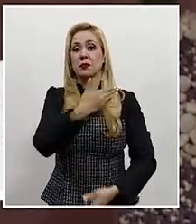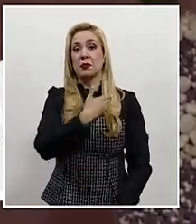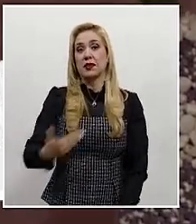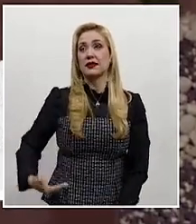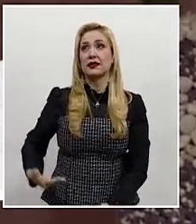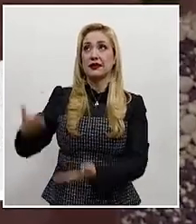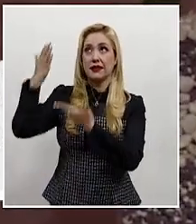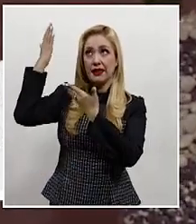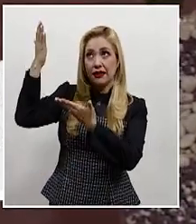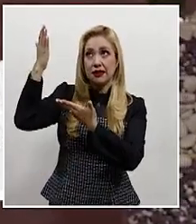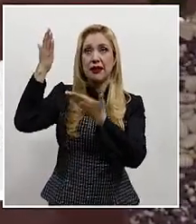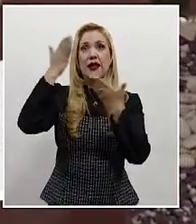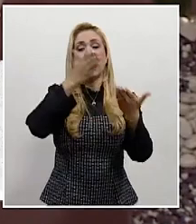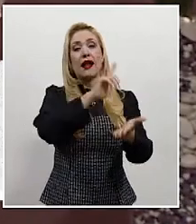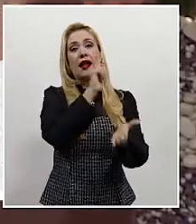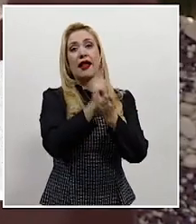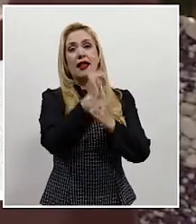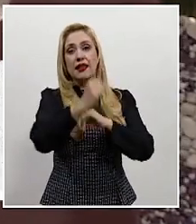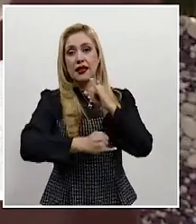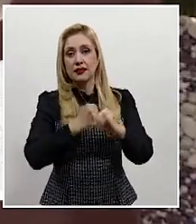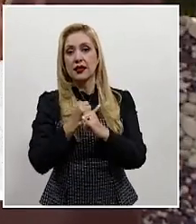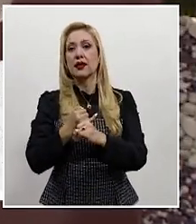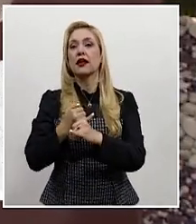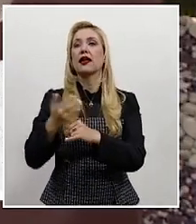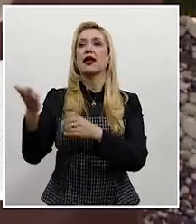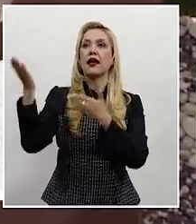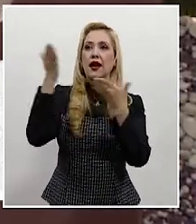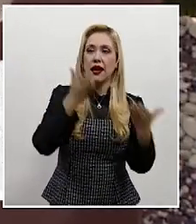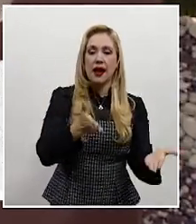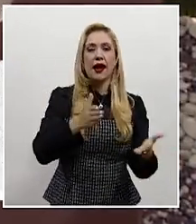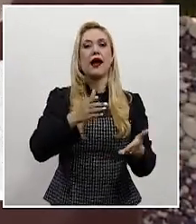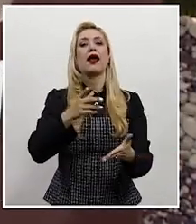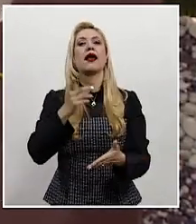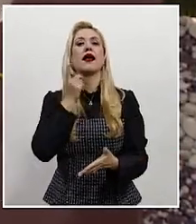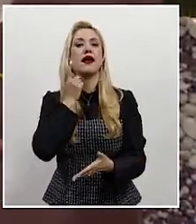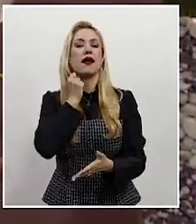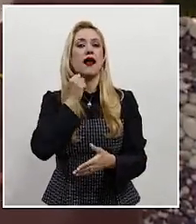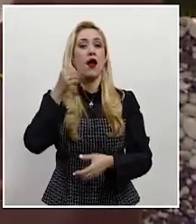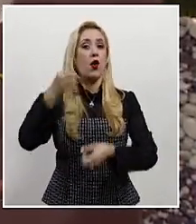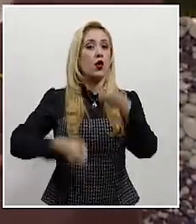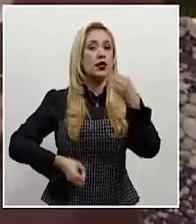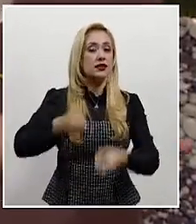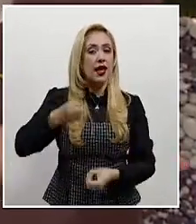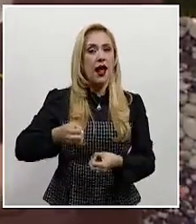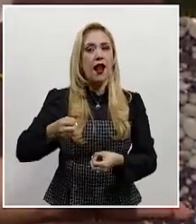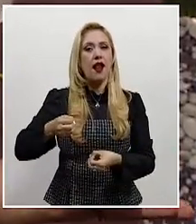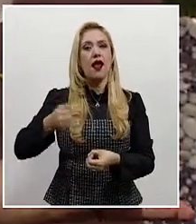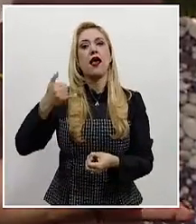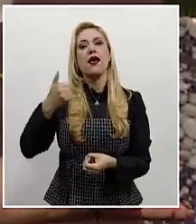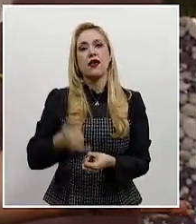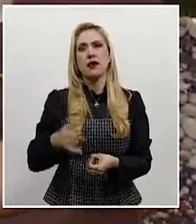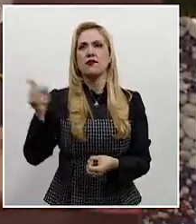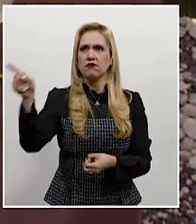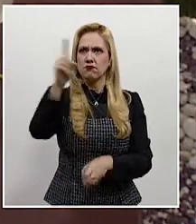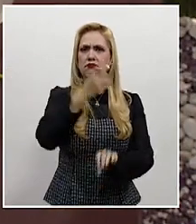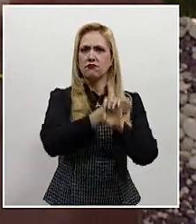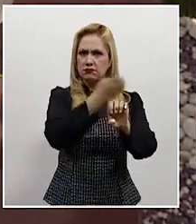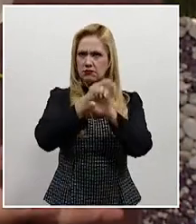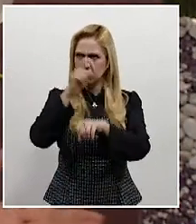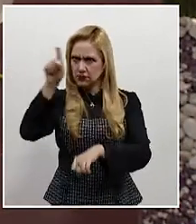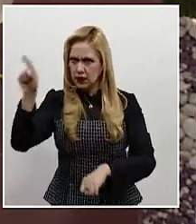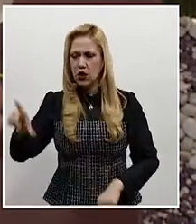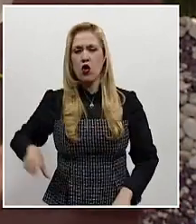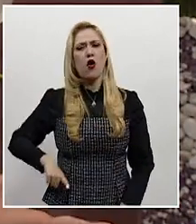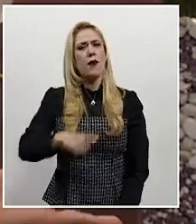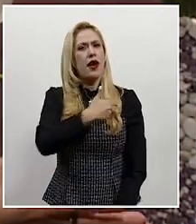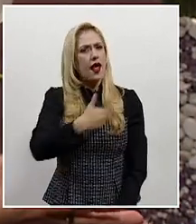presidente, tratados internacionales, el ejecutivo, el legislativo, el judicial. Lo estamos armonizando también a los congresos locales, a los